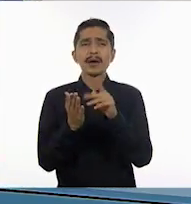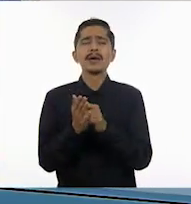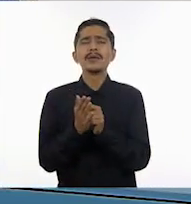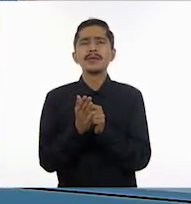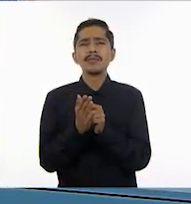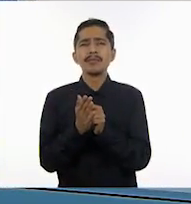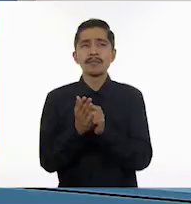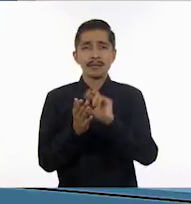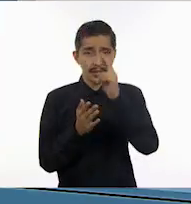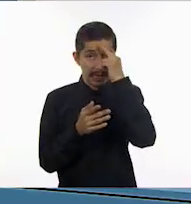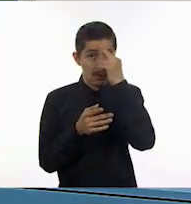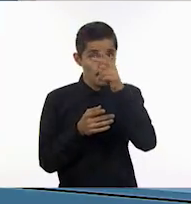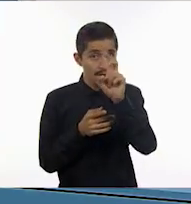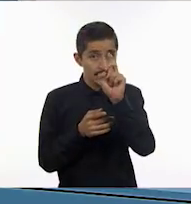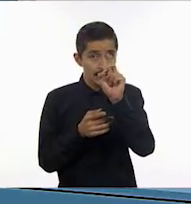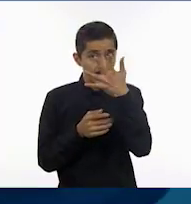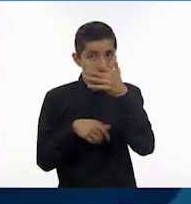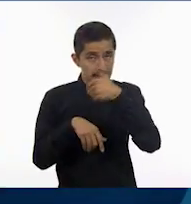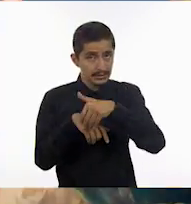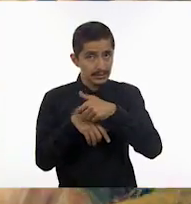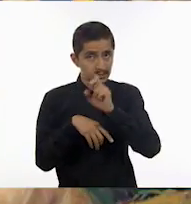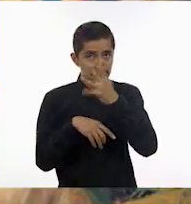Recuerden, es la página 35.